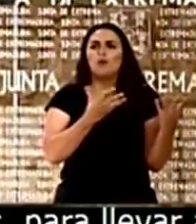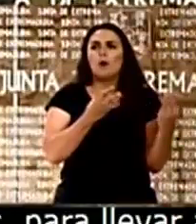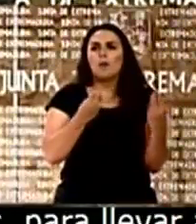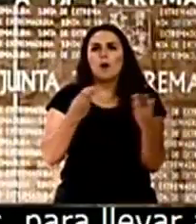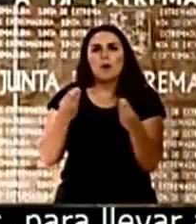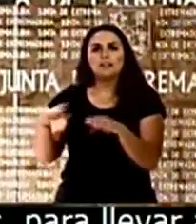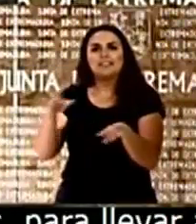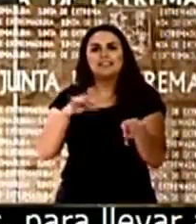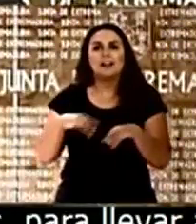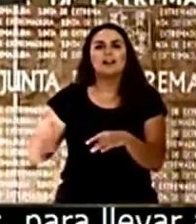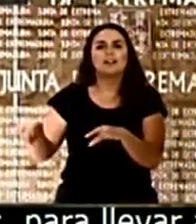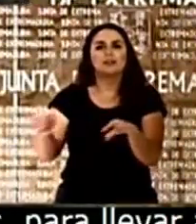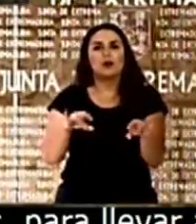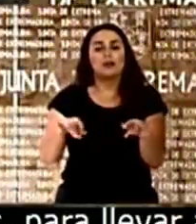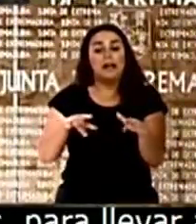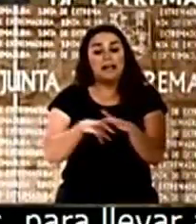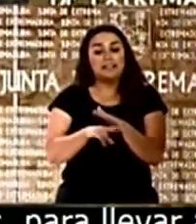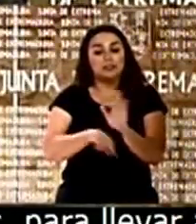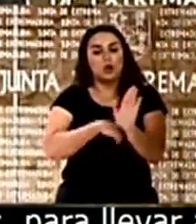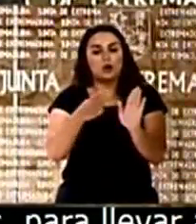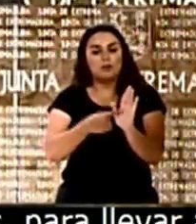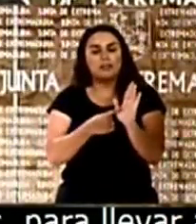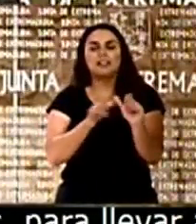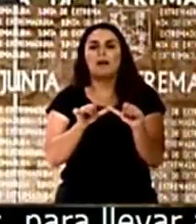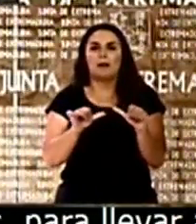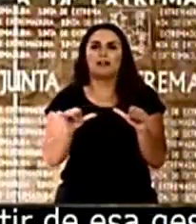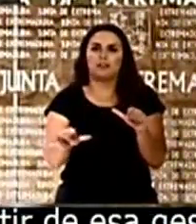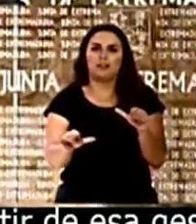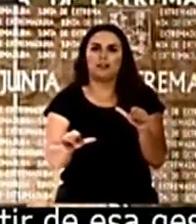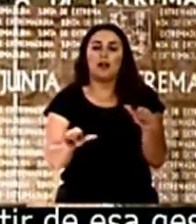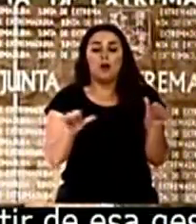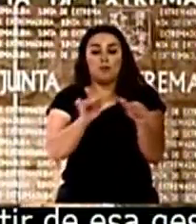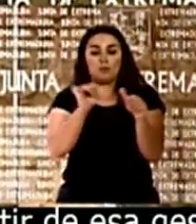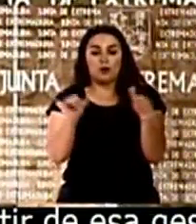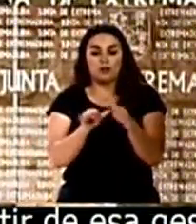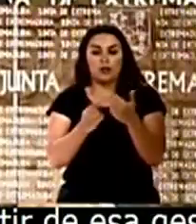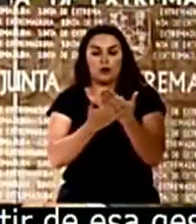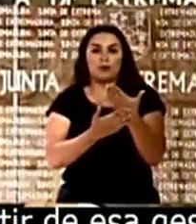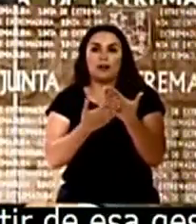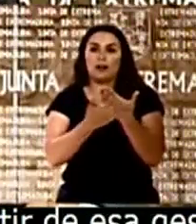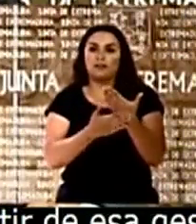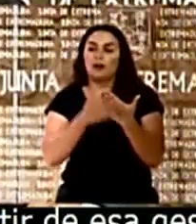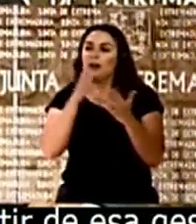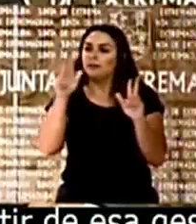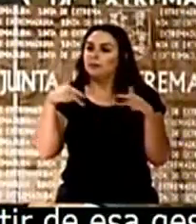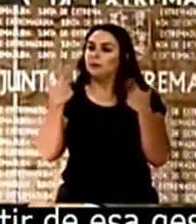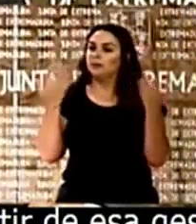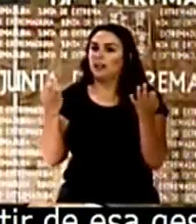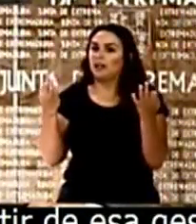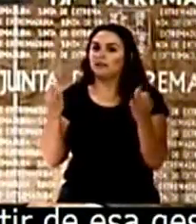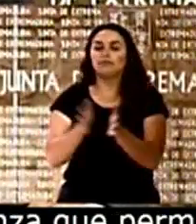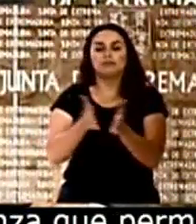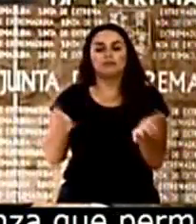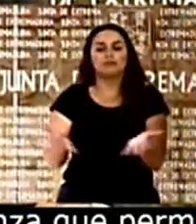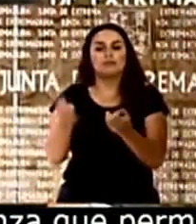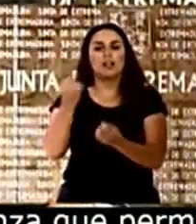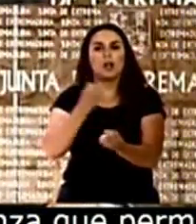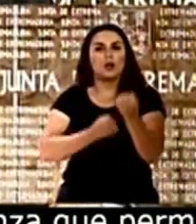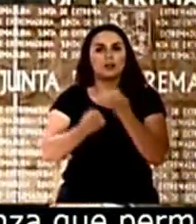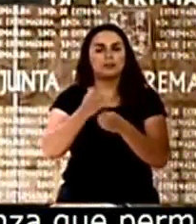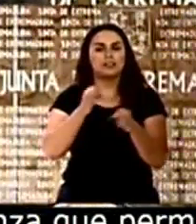el territorio a partir de esa gestión integrada de los mismos. Un modelo de gobernanza que permita la dinamización económica